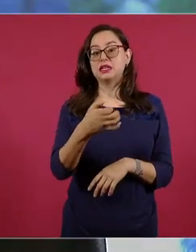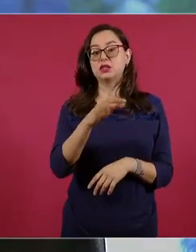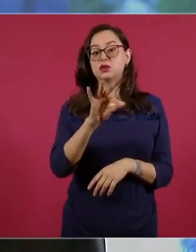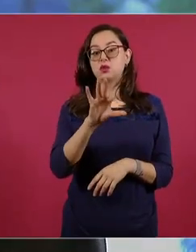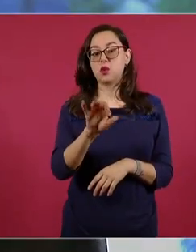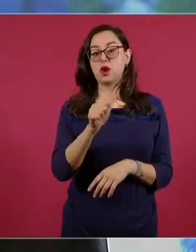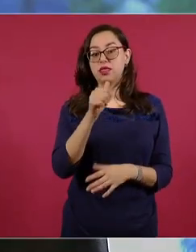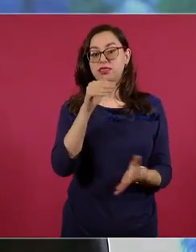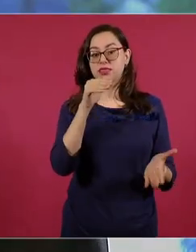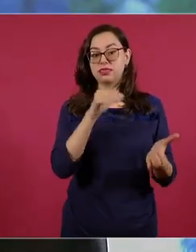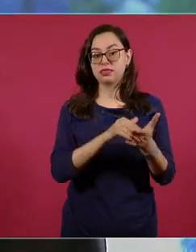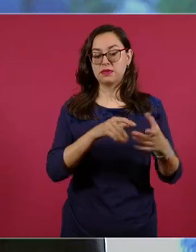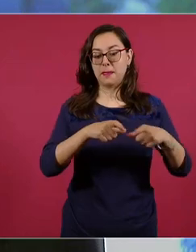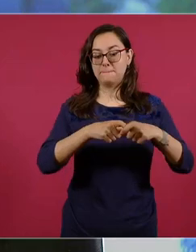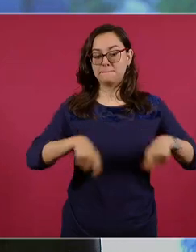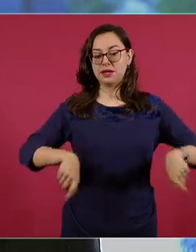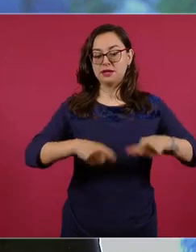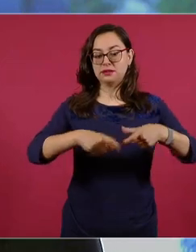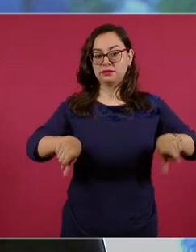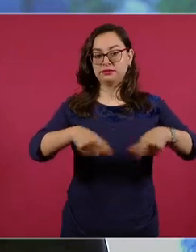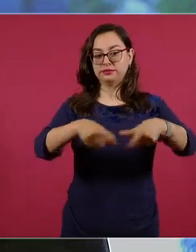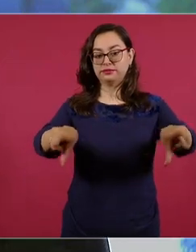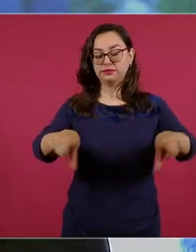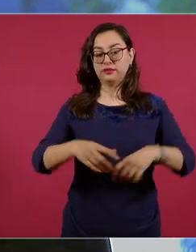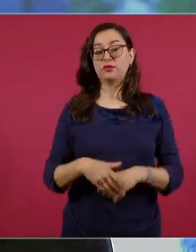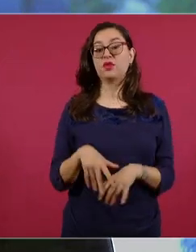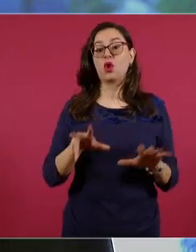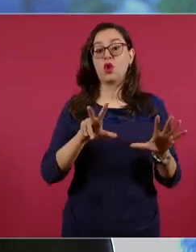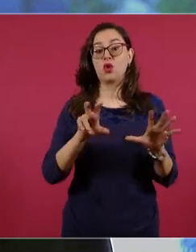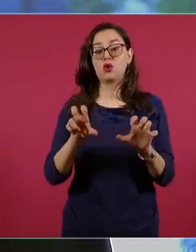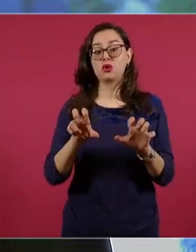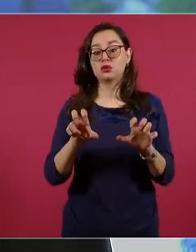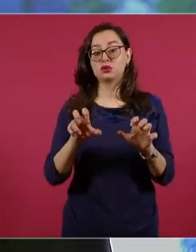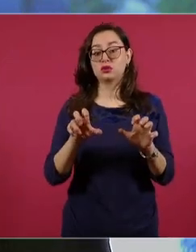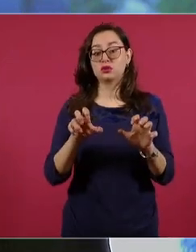540.566 piezas de durmientes, se movieron cerca de